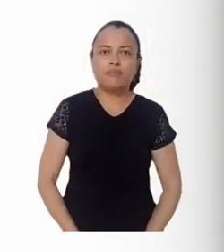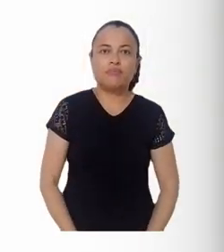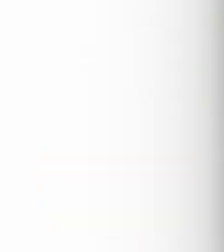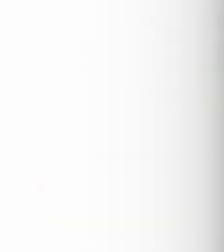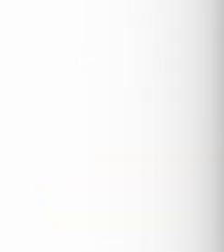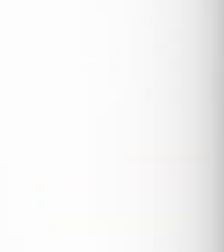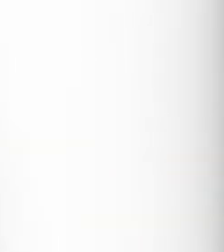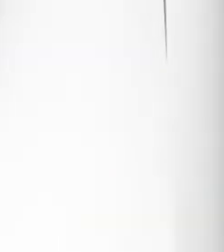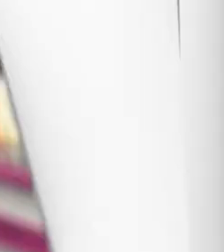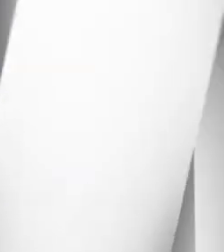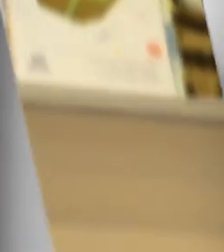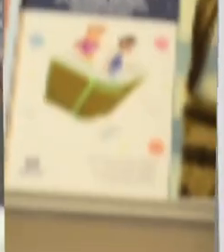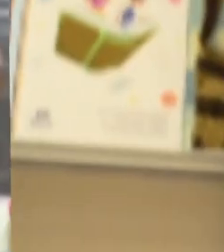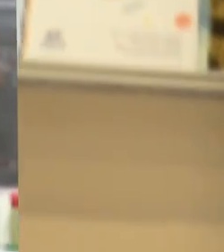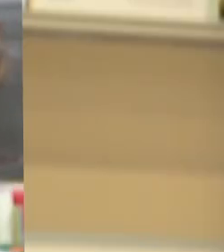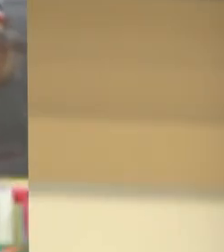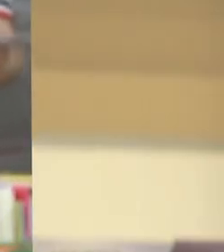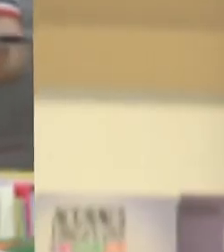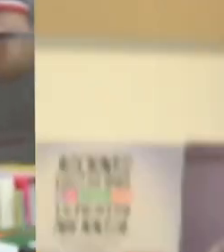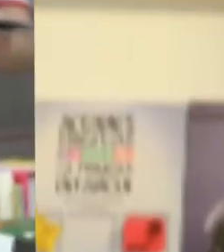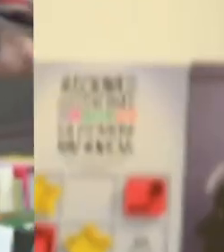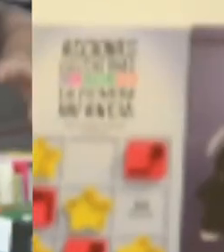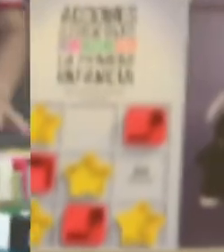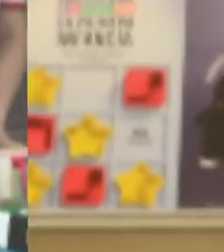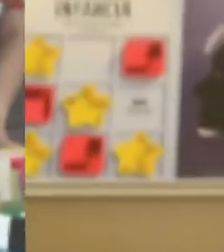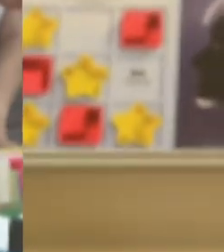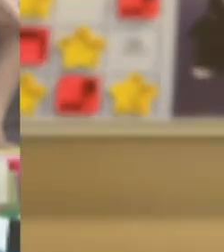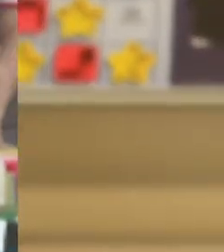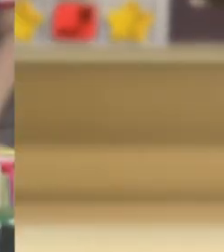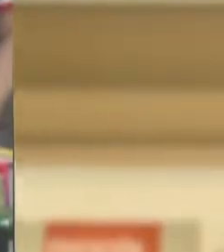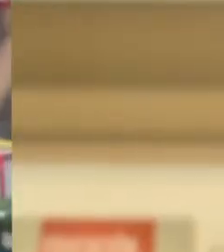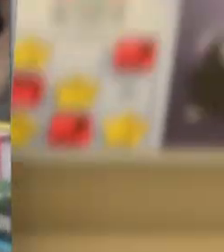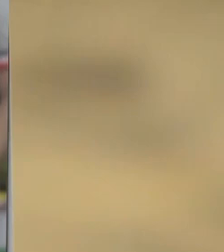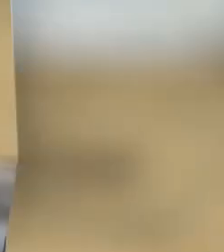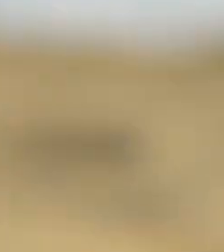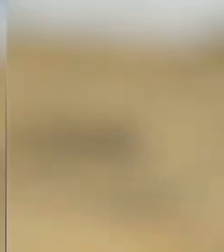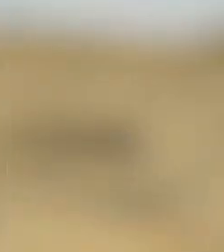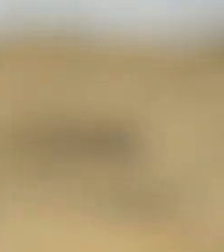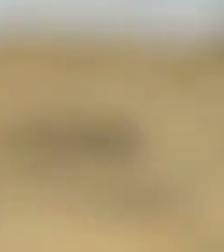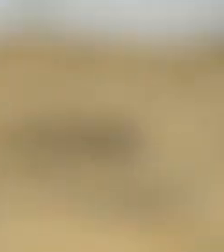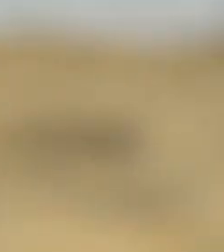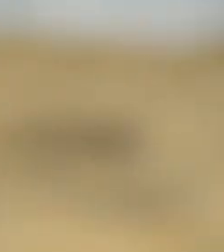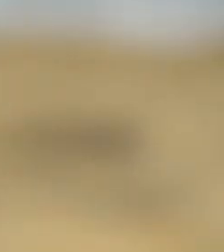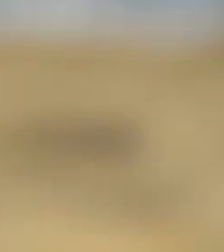Universidad del Magdalena, aún más incluyente e innovadora.